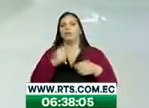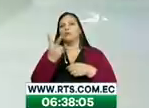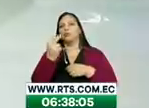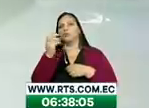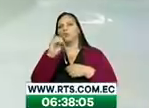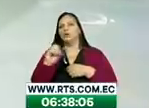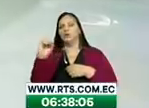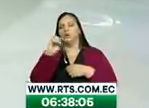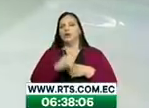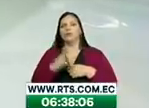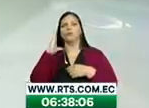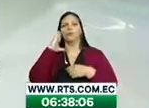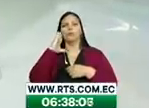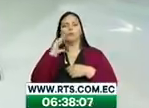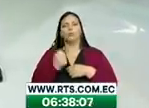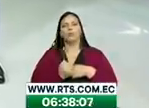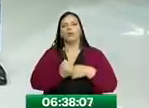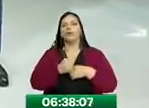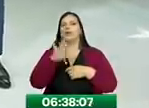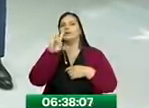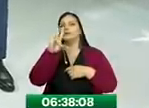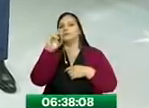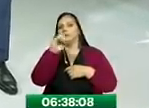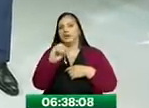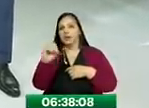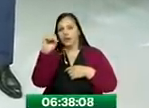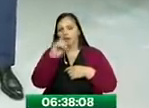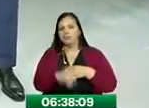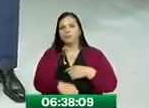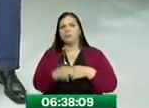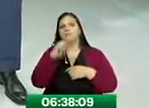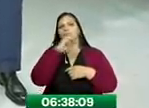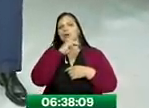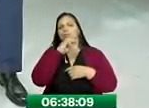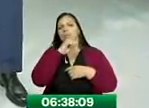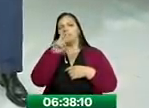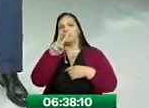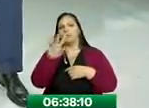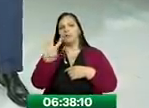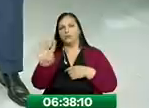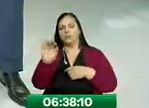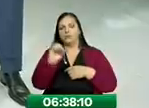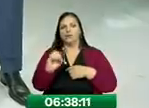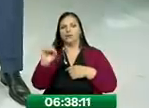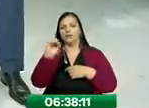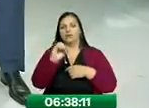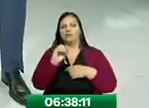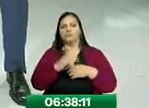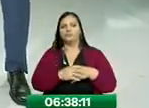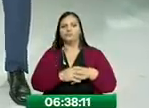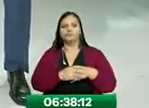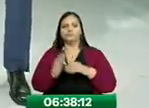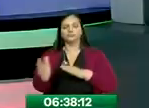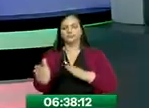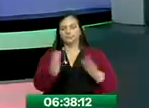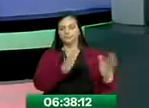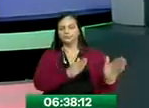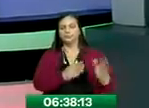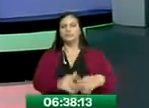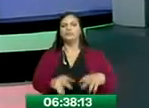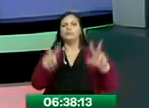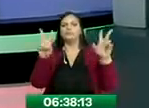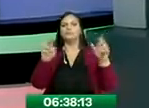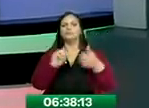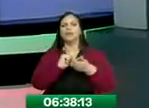grados y Manta 24 grados centígrados. Vámonos De inmediato entonces, con los deportes, con